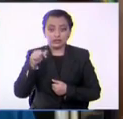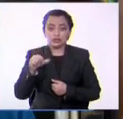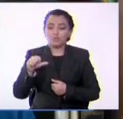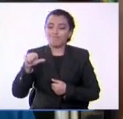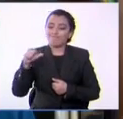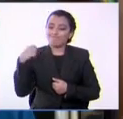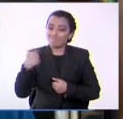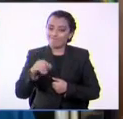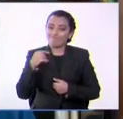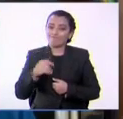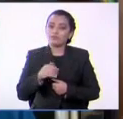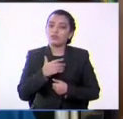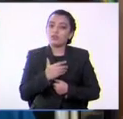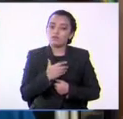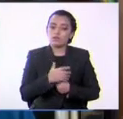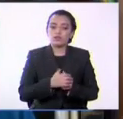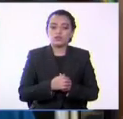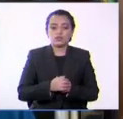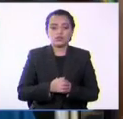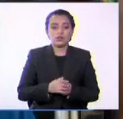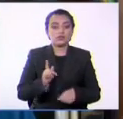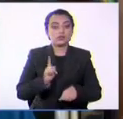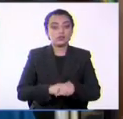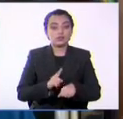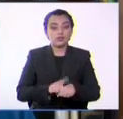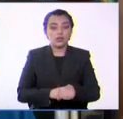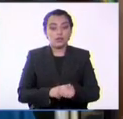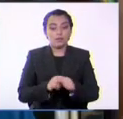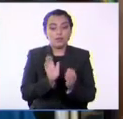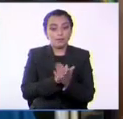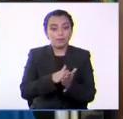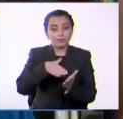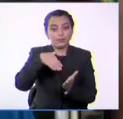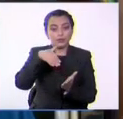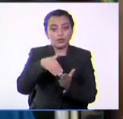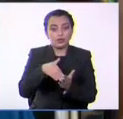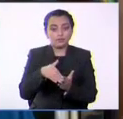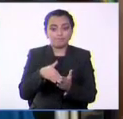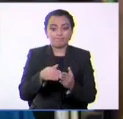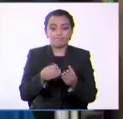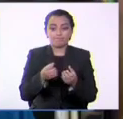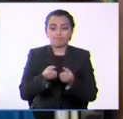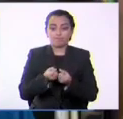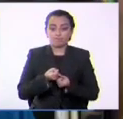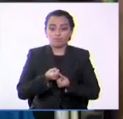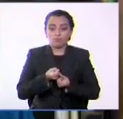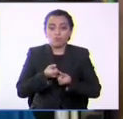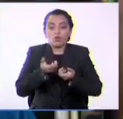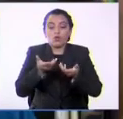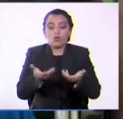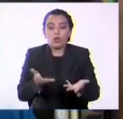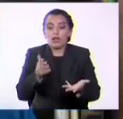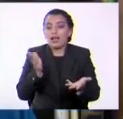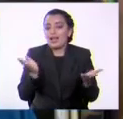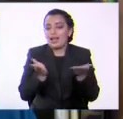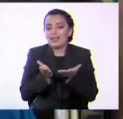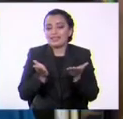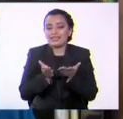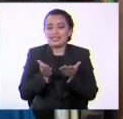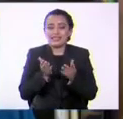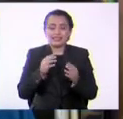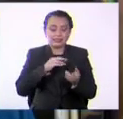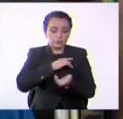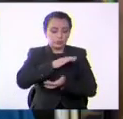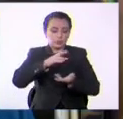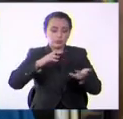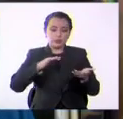compleja. En el tiempo, un megaproyecto puede tener consecuencias de carácter irreversible sobre el medio ambiente y sobre los